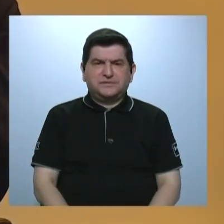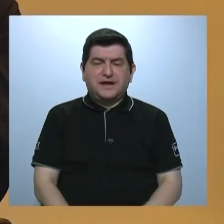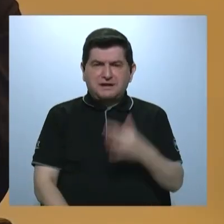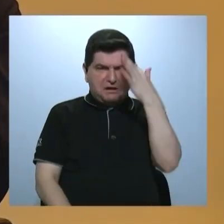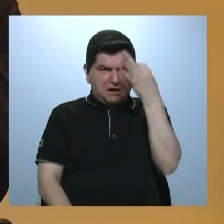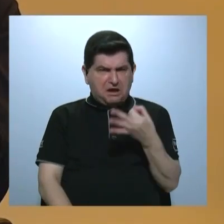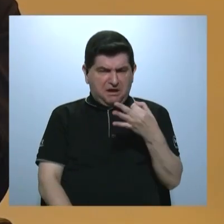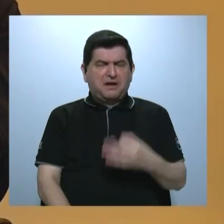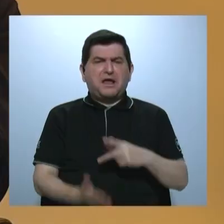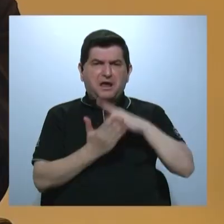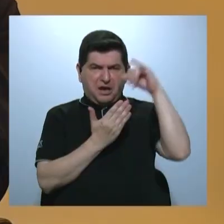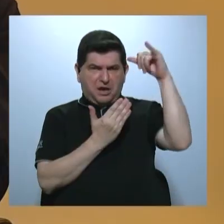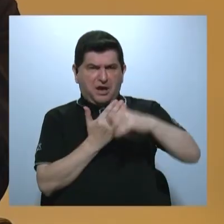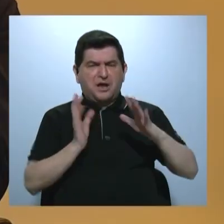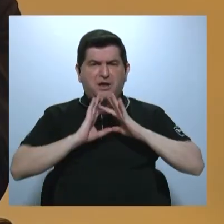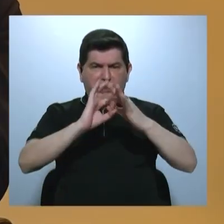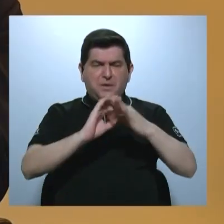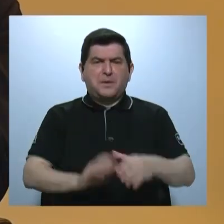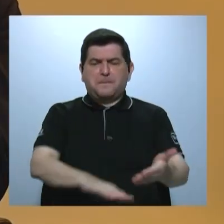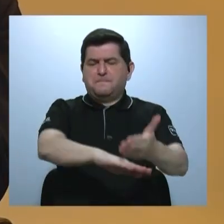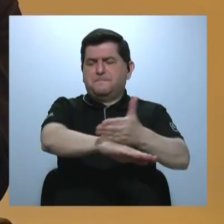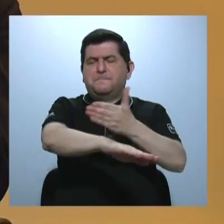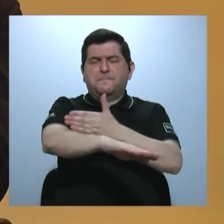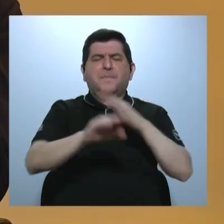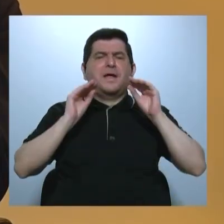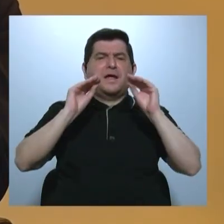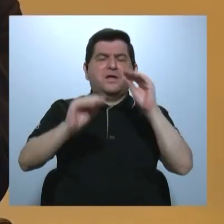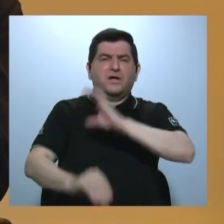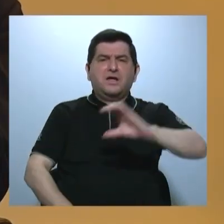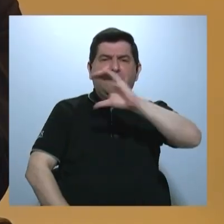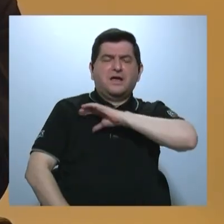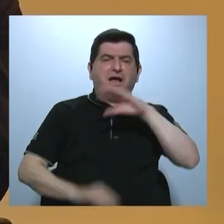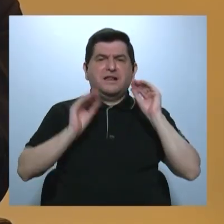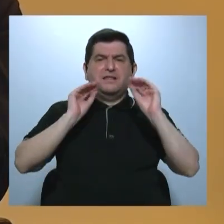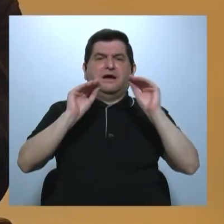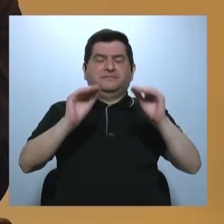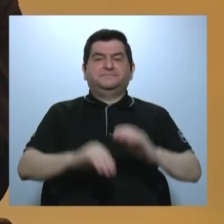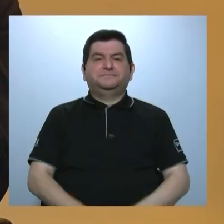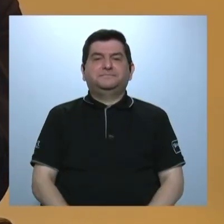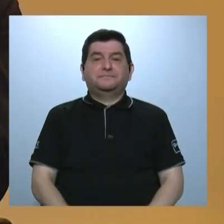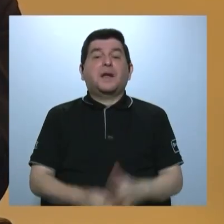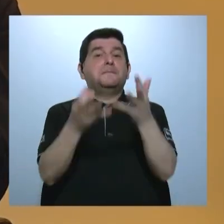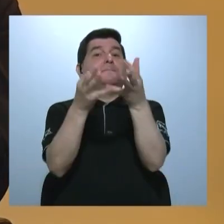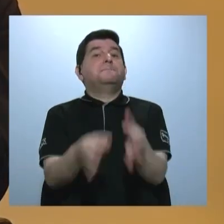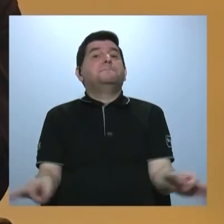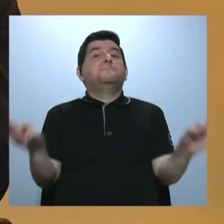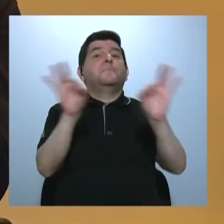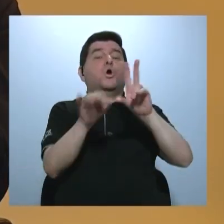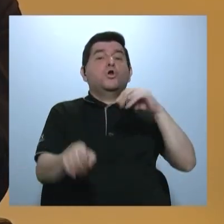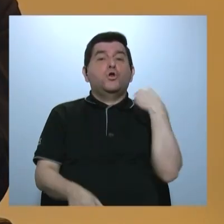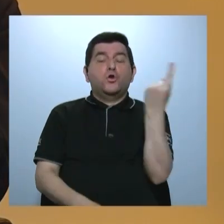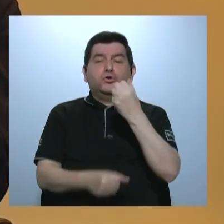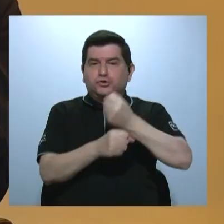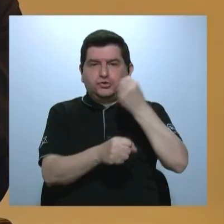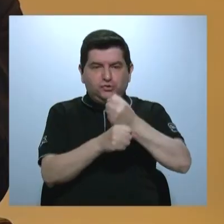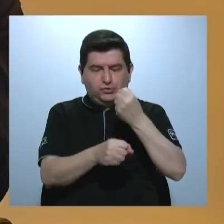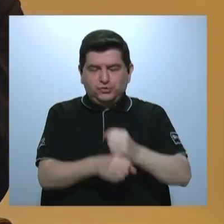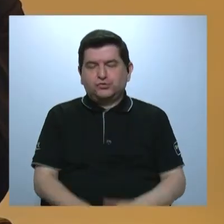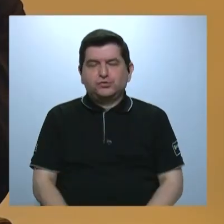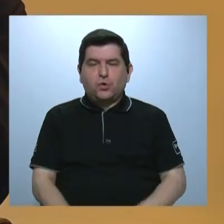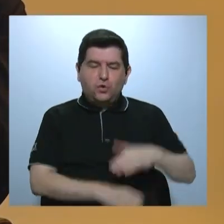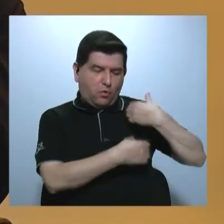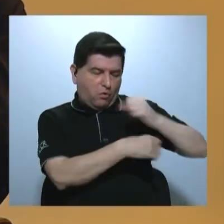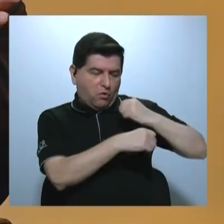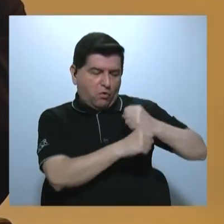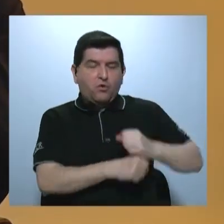apostamos muy fuerte a los proyectos que tengan que ver con la mejora de la educación y la calidad educativa. Y algo muy importante, no solo trabajamos con gobiernos locales,